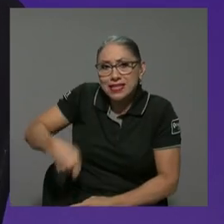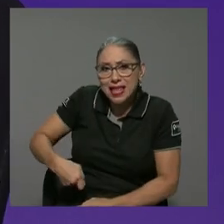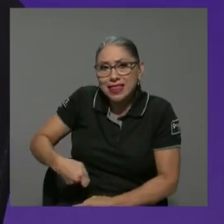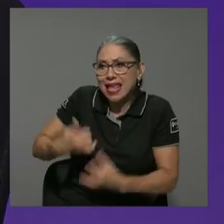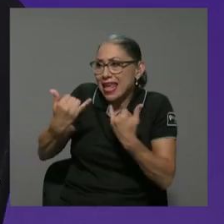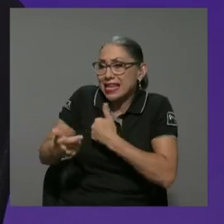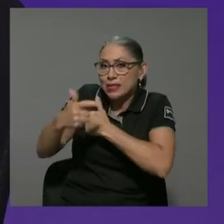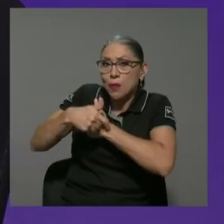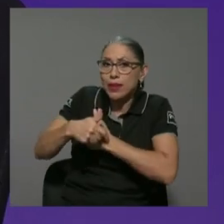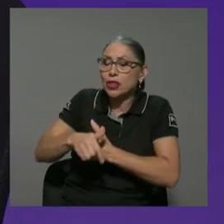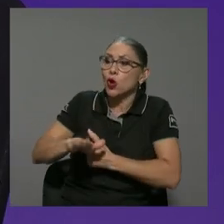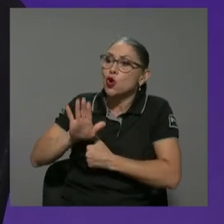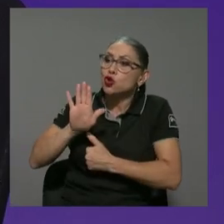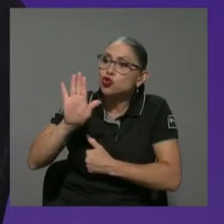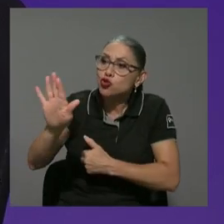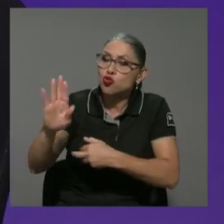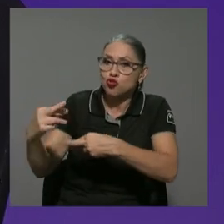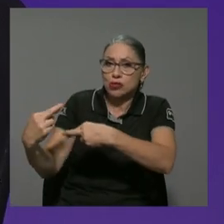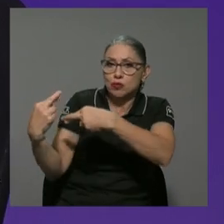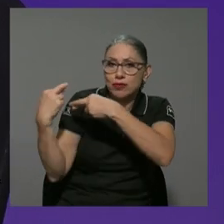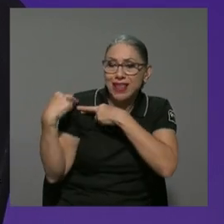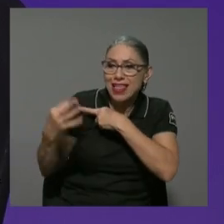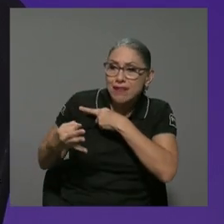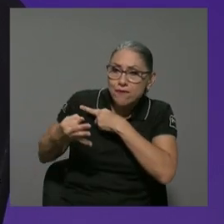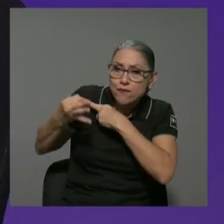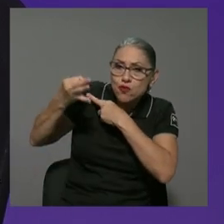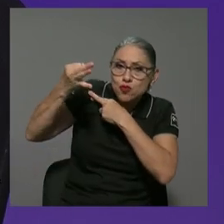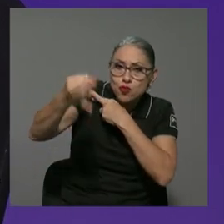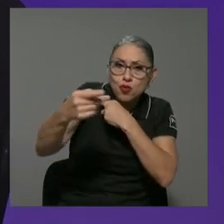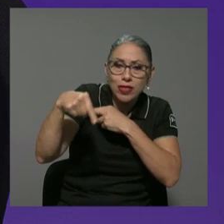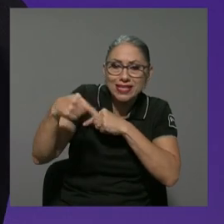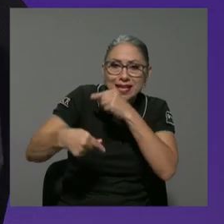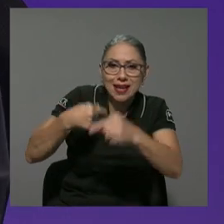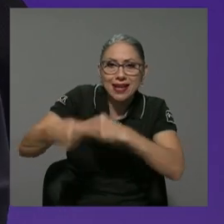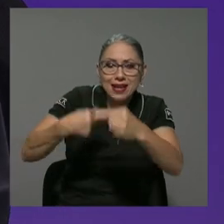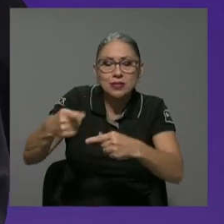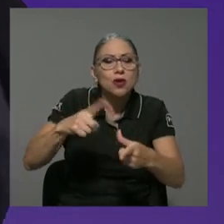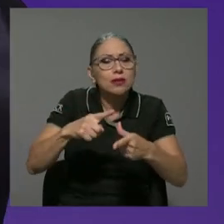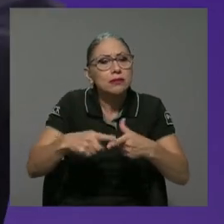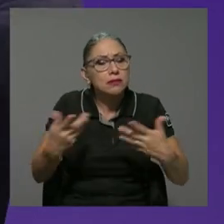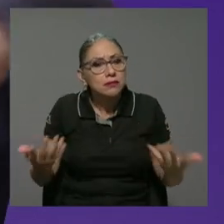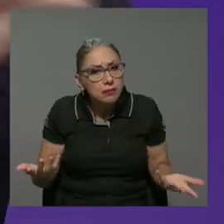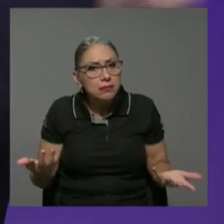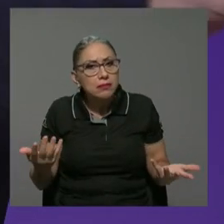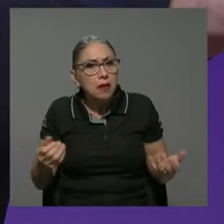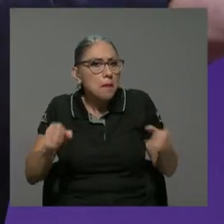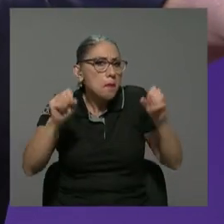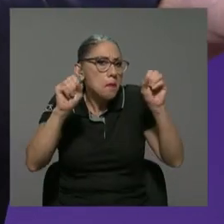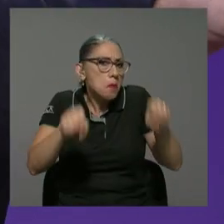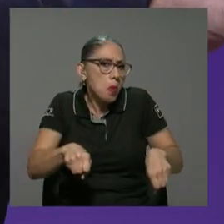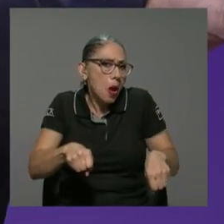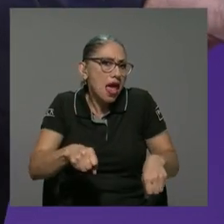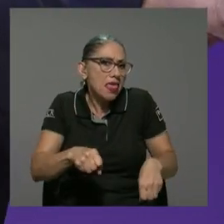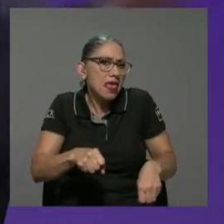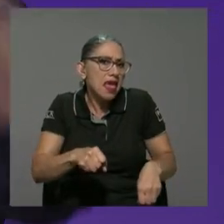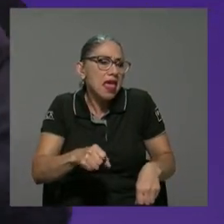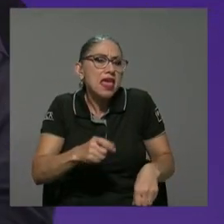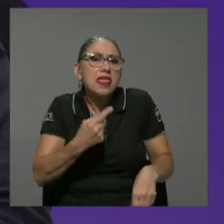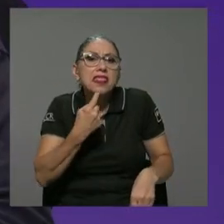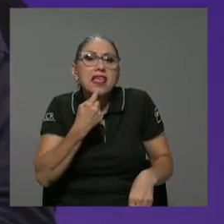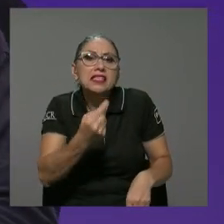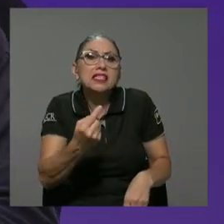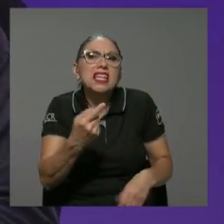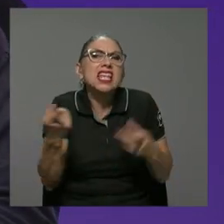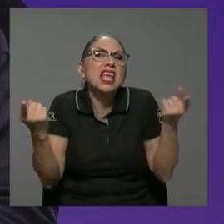el futuro de esta generación, ¿verdad? Entonces, puede decirlo para el pasado,